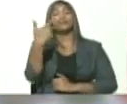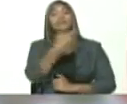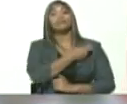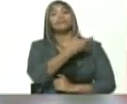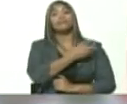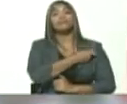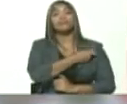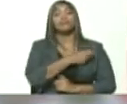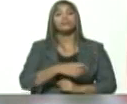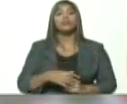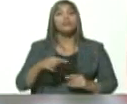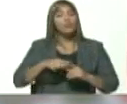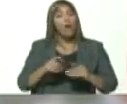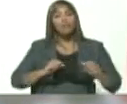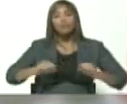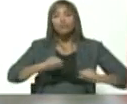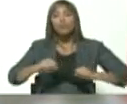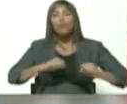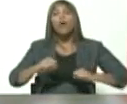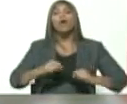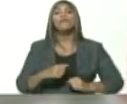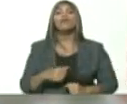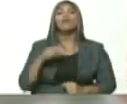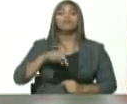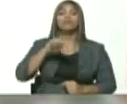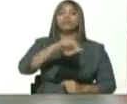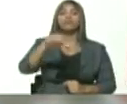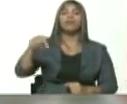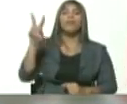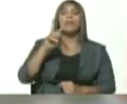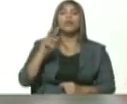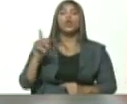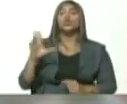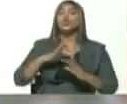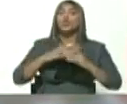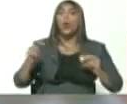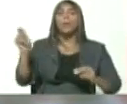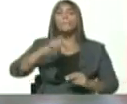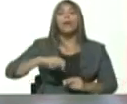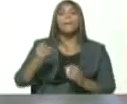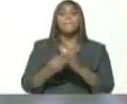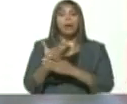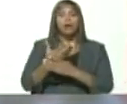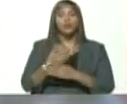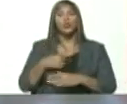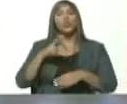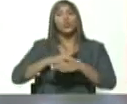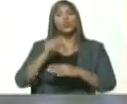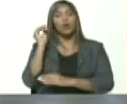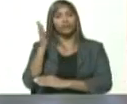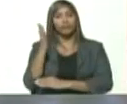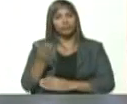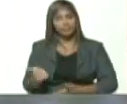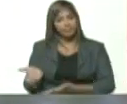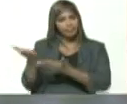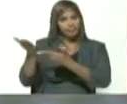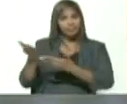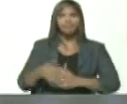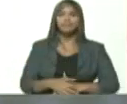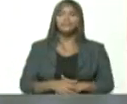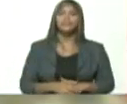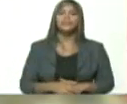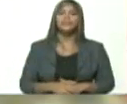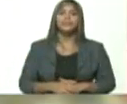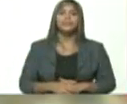va viento en popa y que durará en Venezuela todo el mes de mayo. Adelante, doctora Guillén.